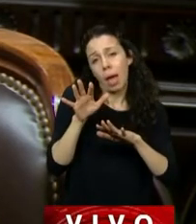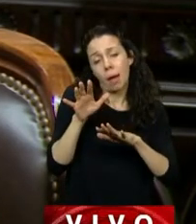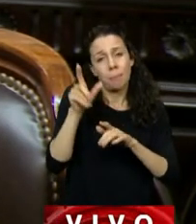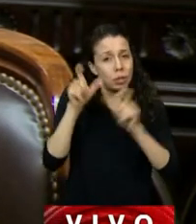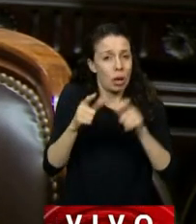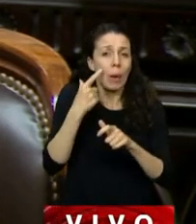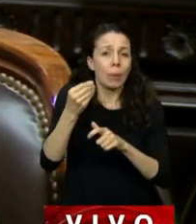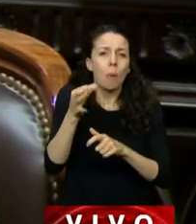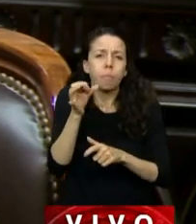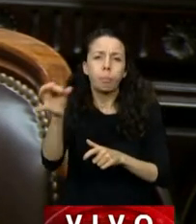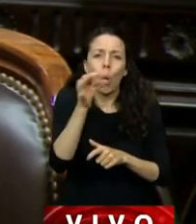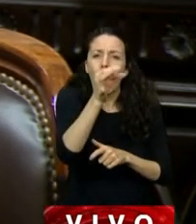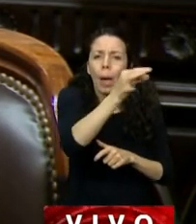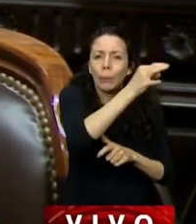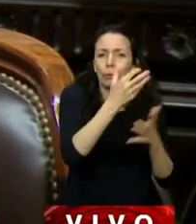vulnerables